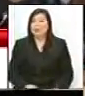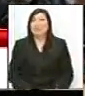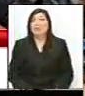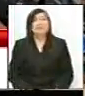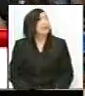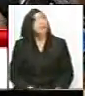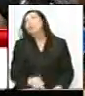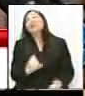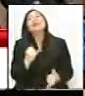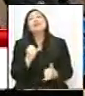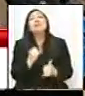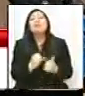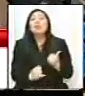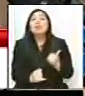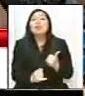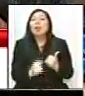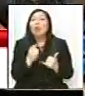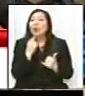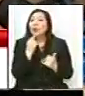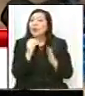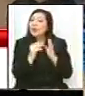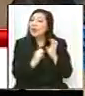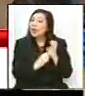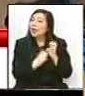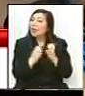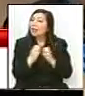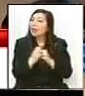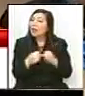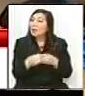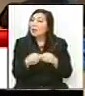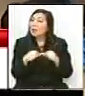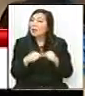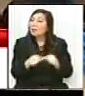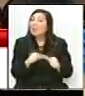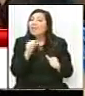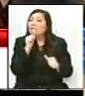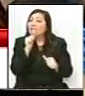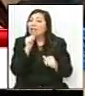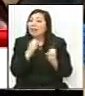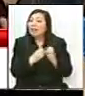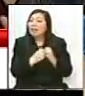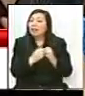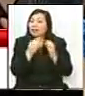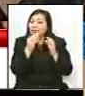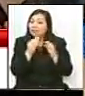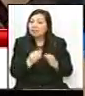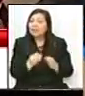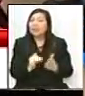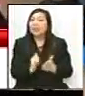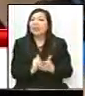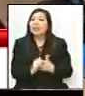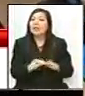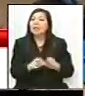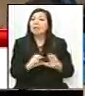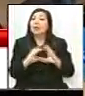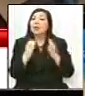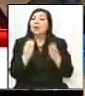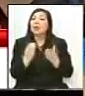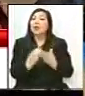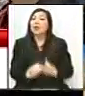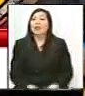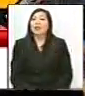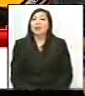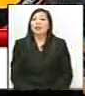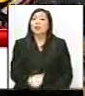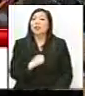no ha concluido. Es una de las etapas, ha sido la Comisión Permanente. Falta la etapa definitiva, que es el Pleno del Congreso, y